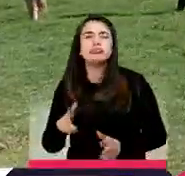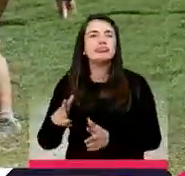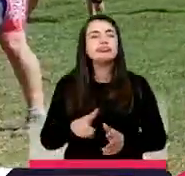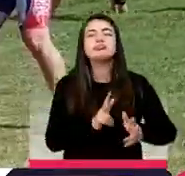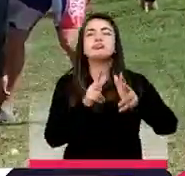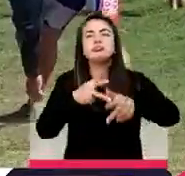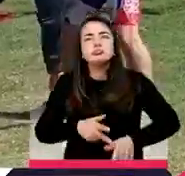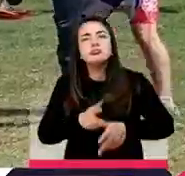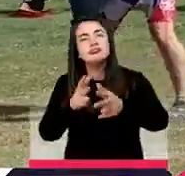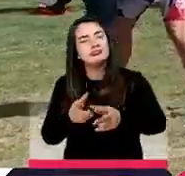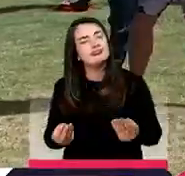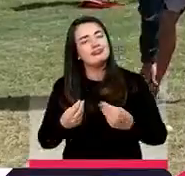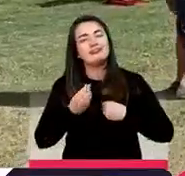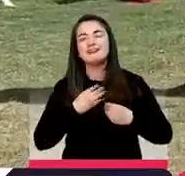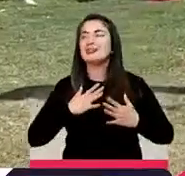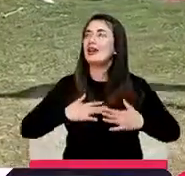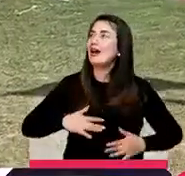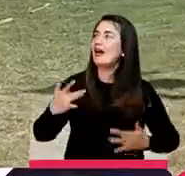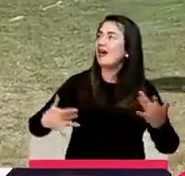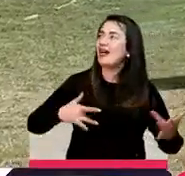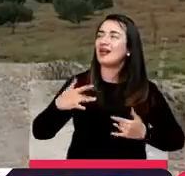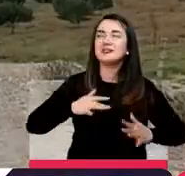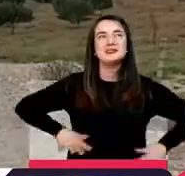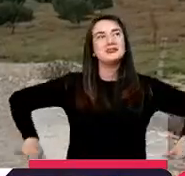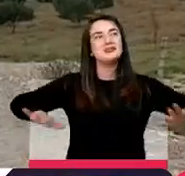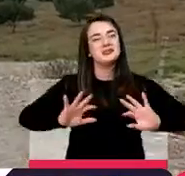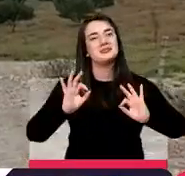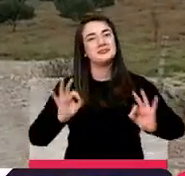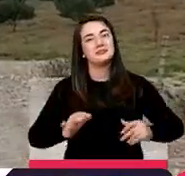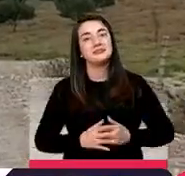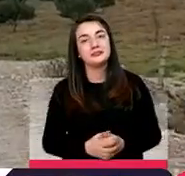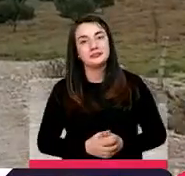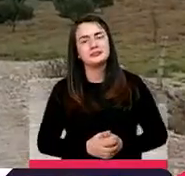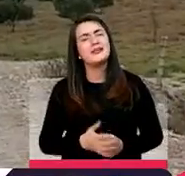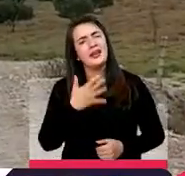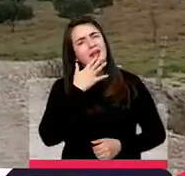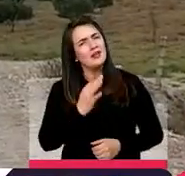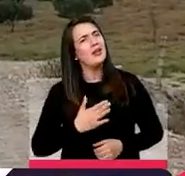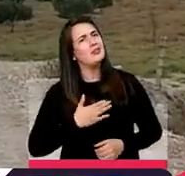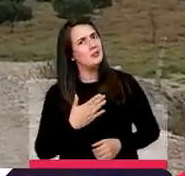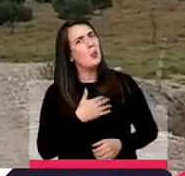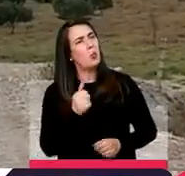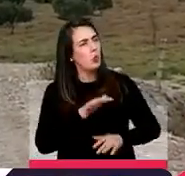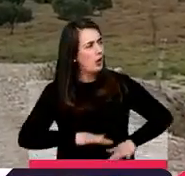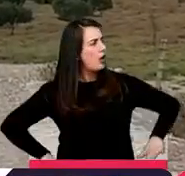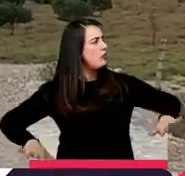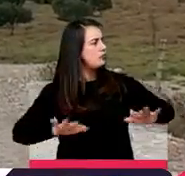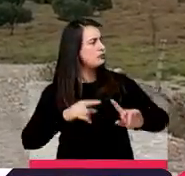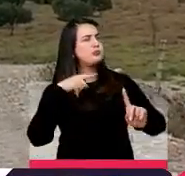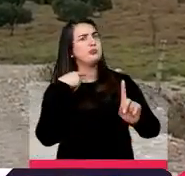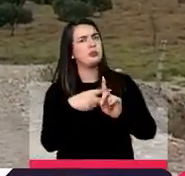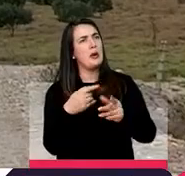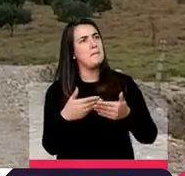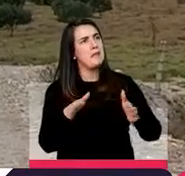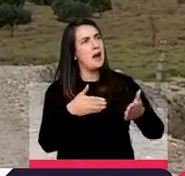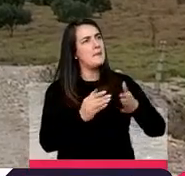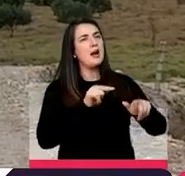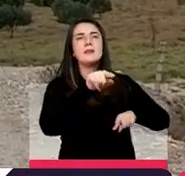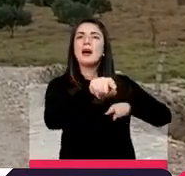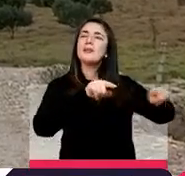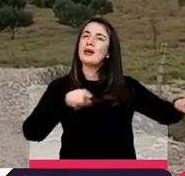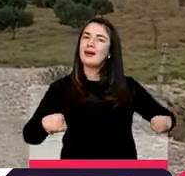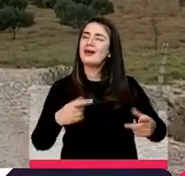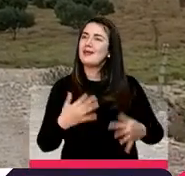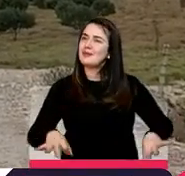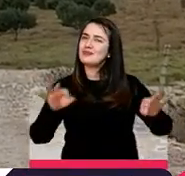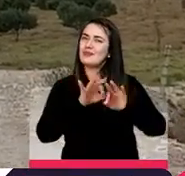una placentera experiencia al aire libre. En realidad es muy agradable estos espacios que se están abriendo para reconocer